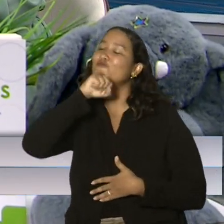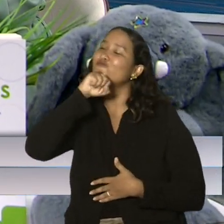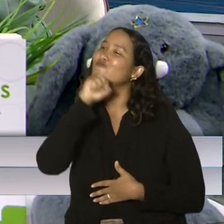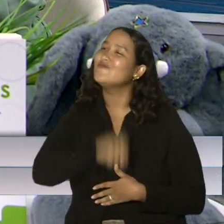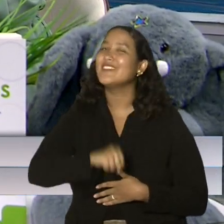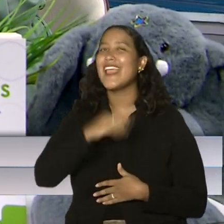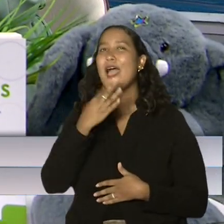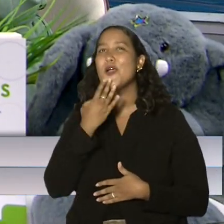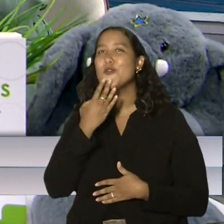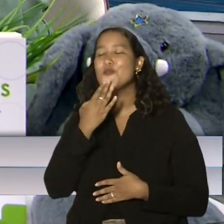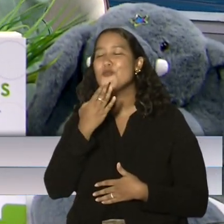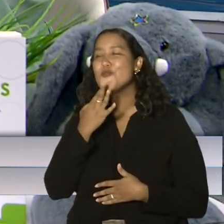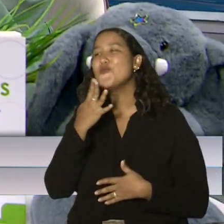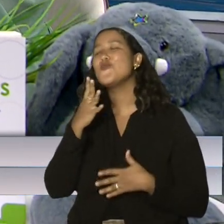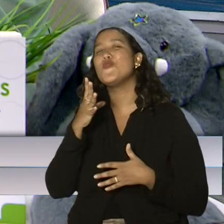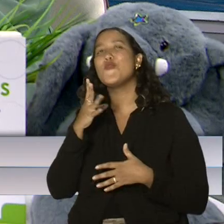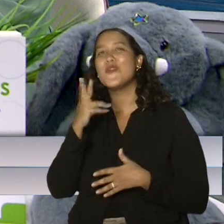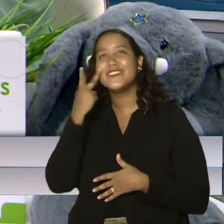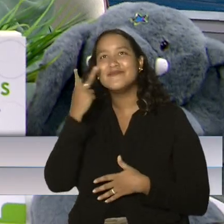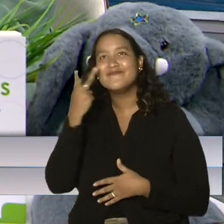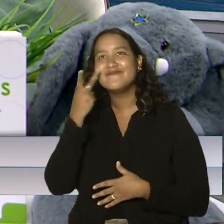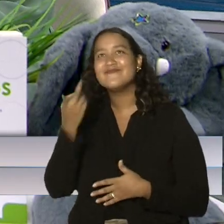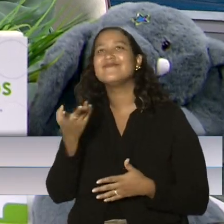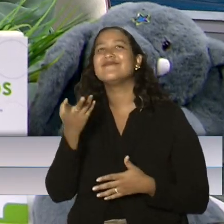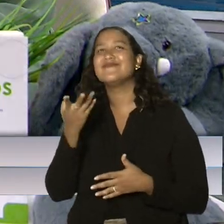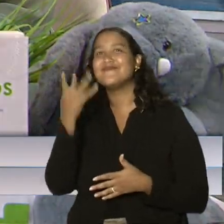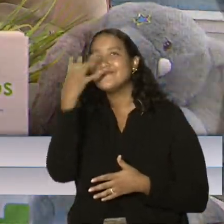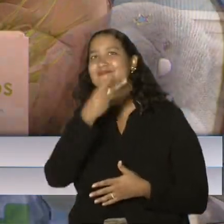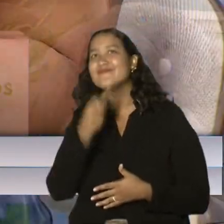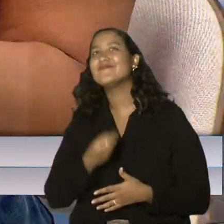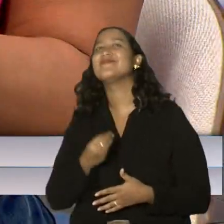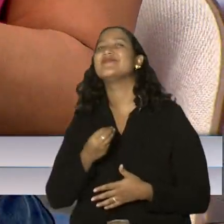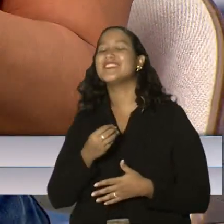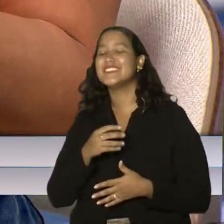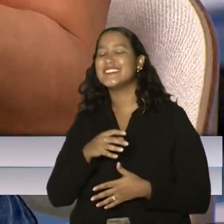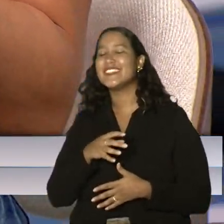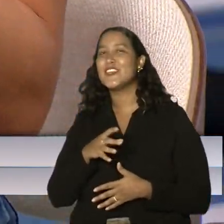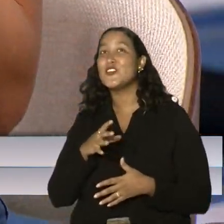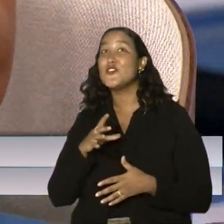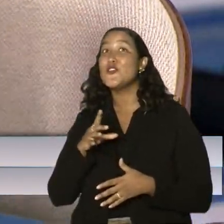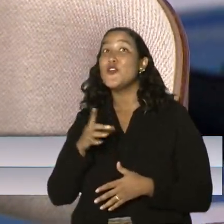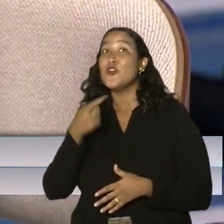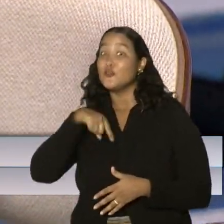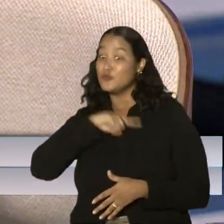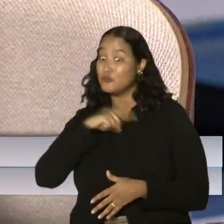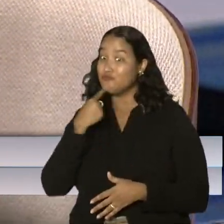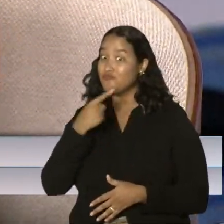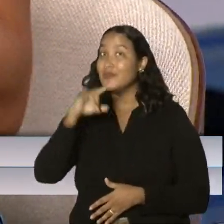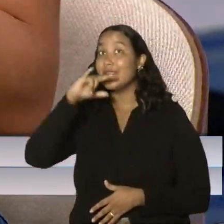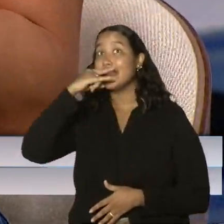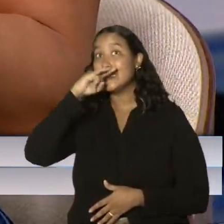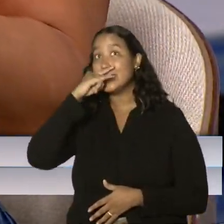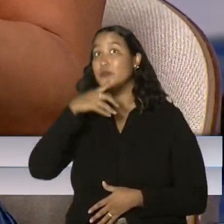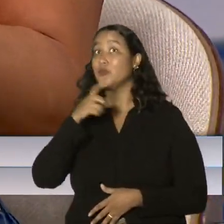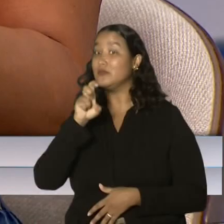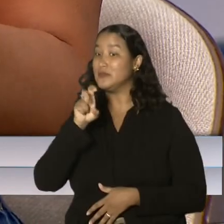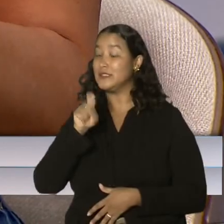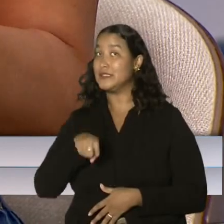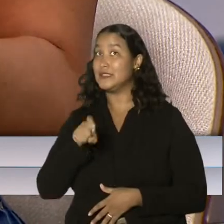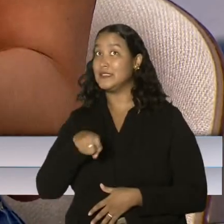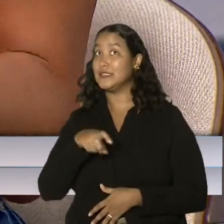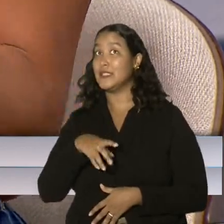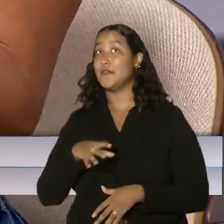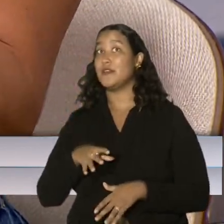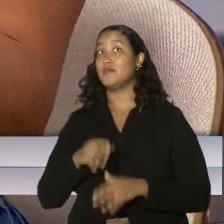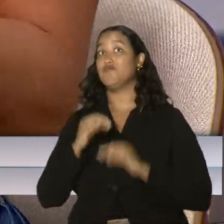identifican verdad y los practican es una bolita de respiración en donde los invitamos a todos a tomar una postura derechita verdad la columna